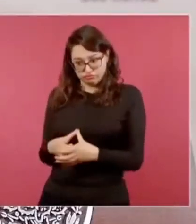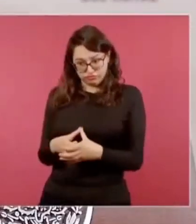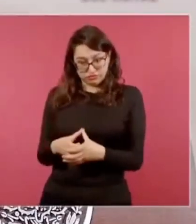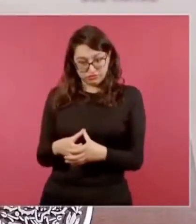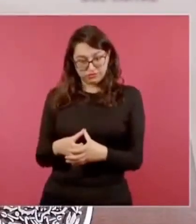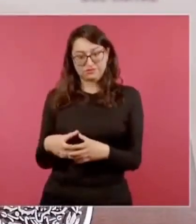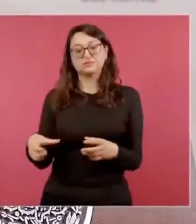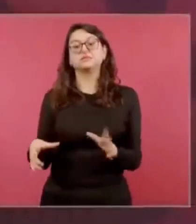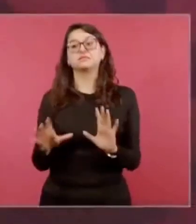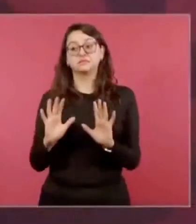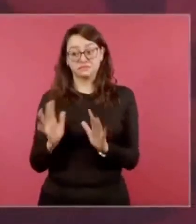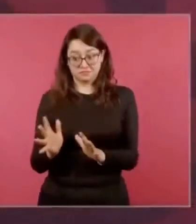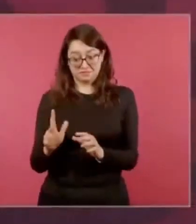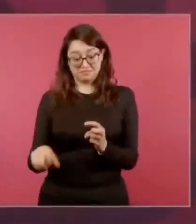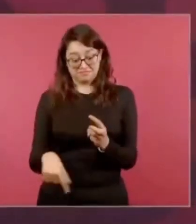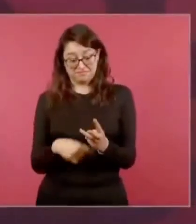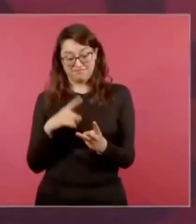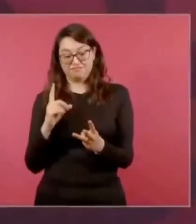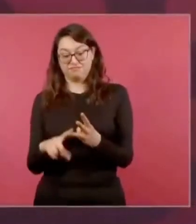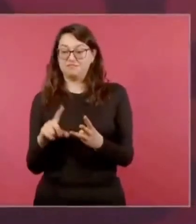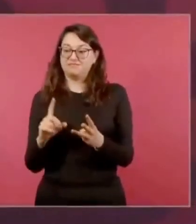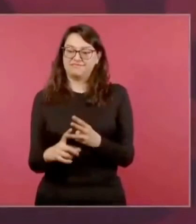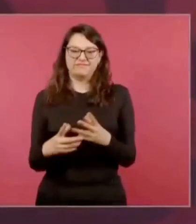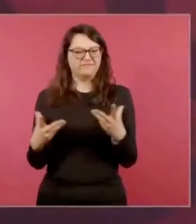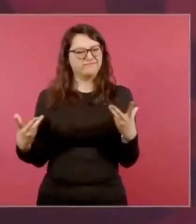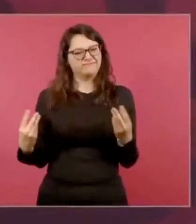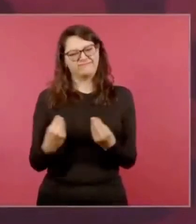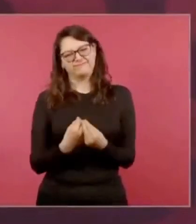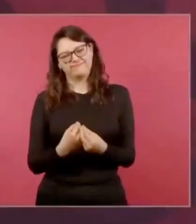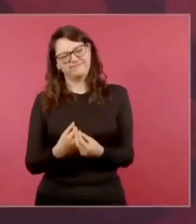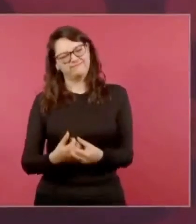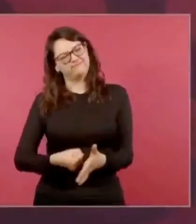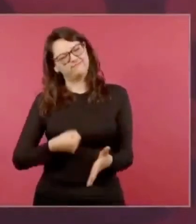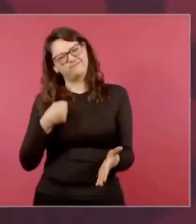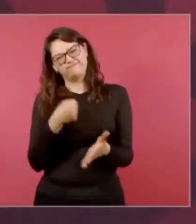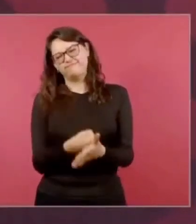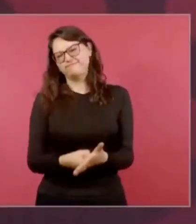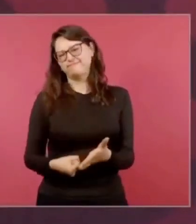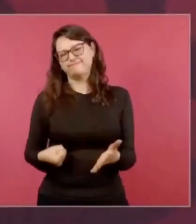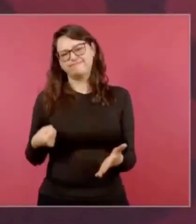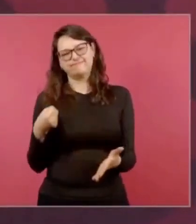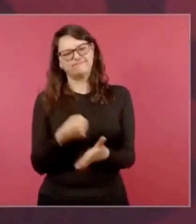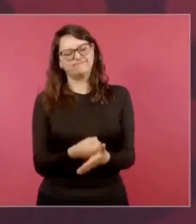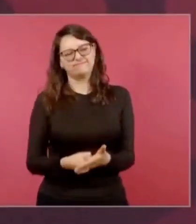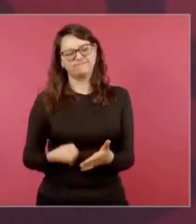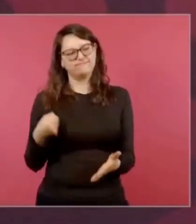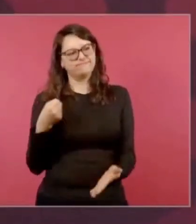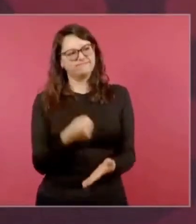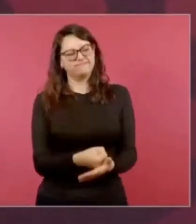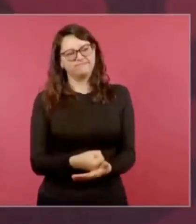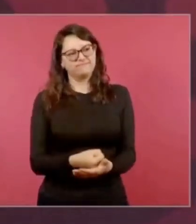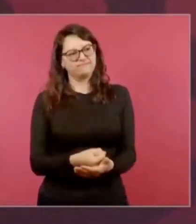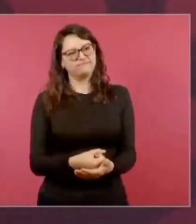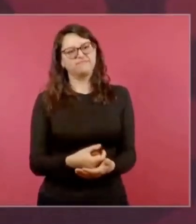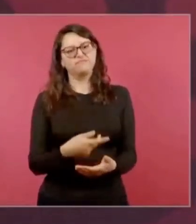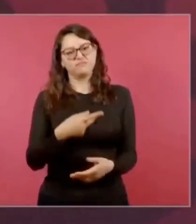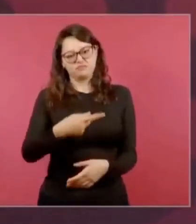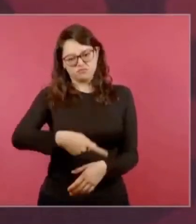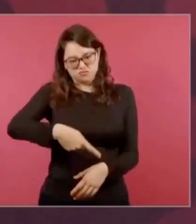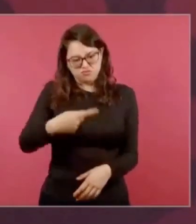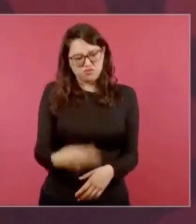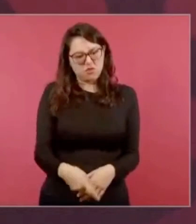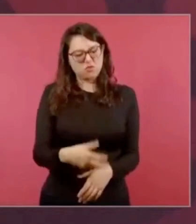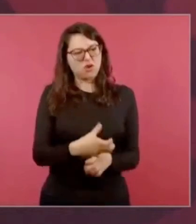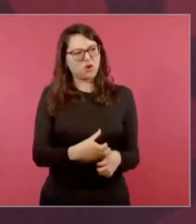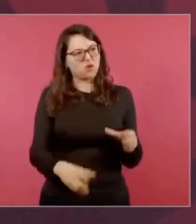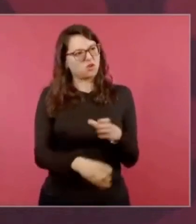cabo la recuperación de los bienes de la nación que Porfirio Díaz había entregado a extranjeros, sobre todo